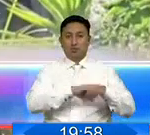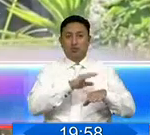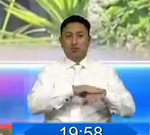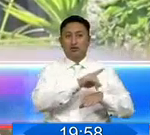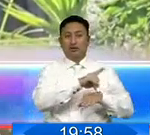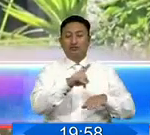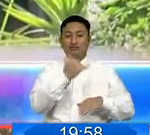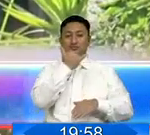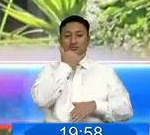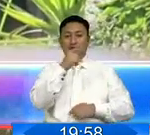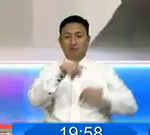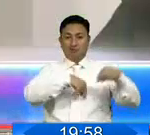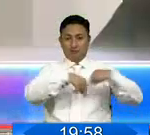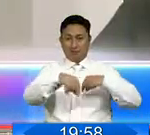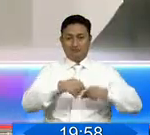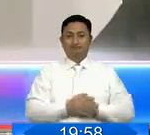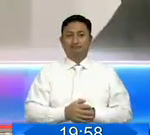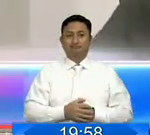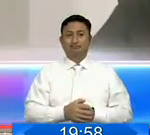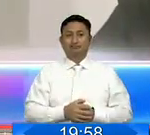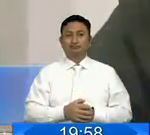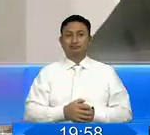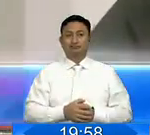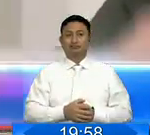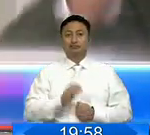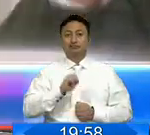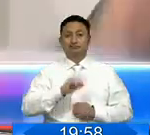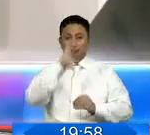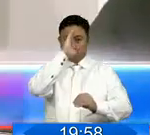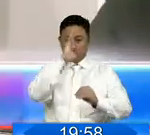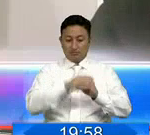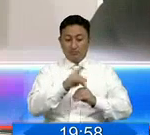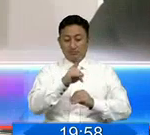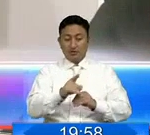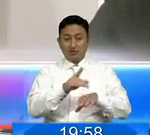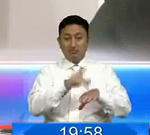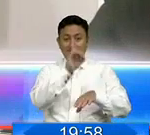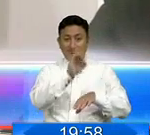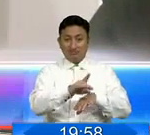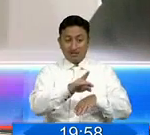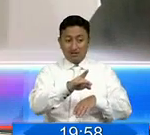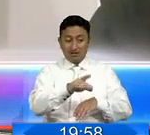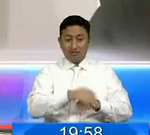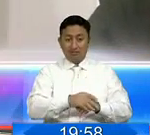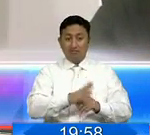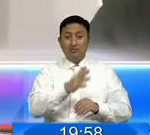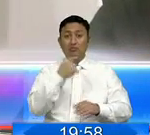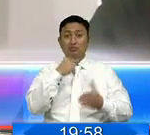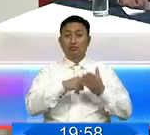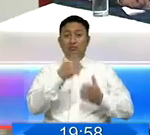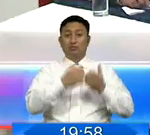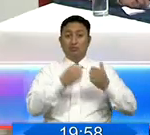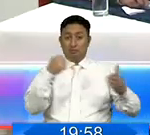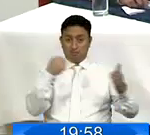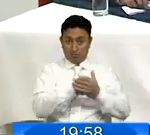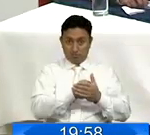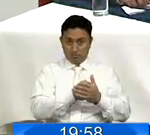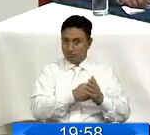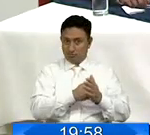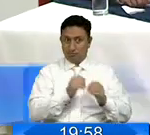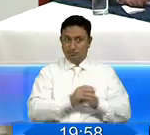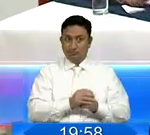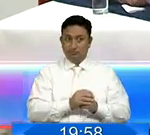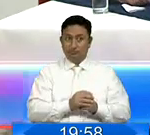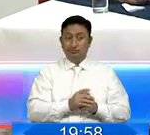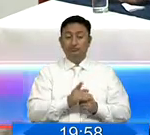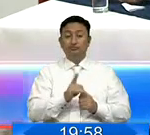y contravenciones de tránsito. Estamos muy empeñados en disminuir la impunidad en lo que se refiere a las infracciones de tránsito. Esto generó que